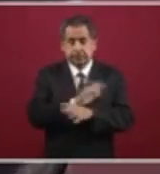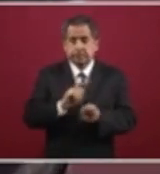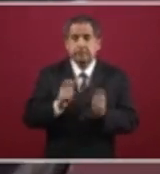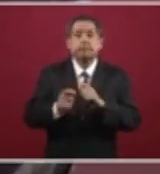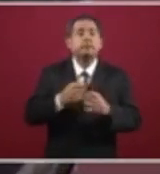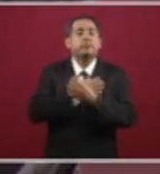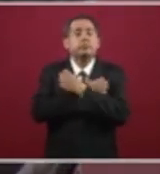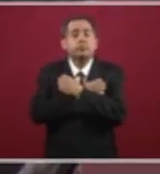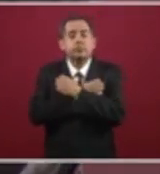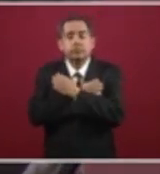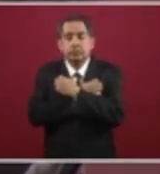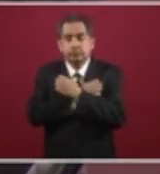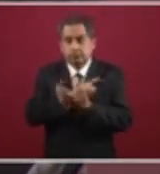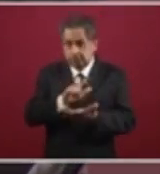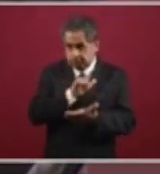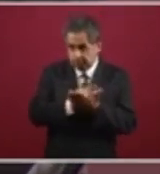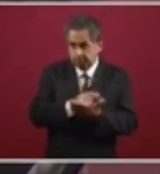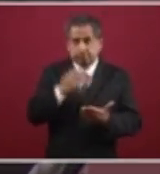educativa, las leyes